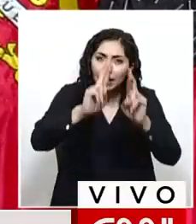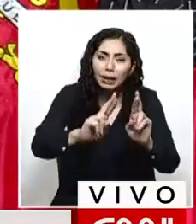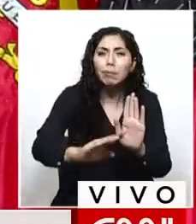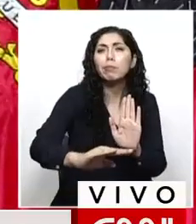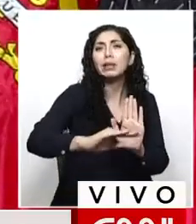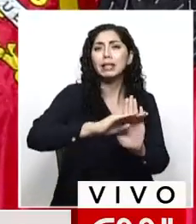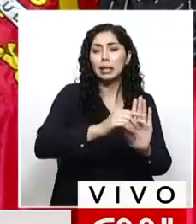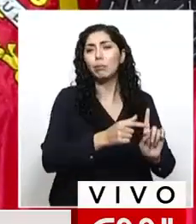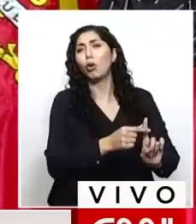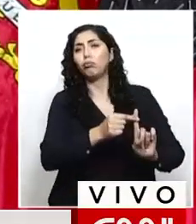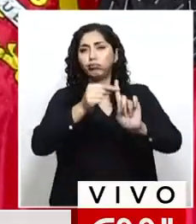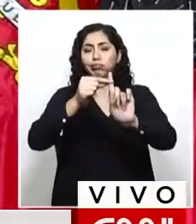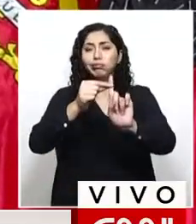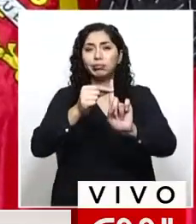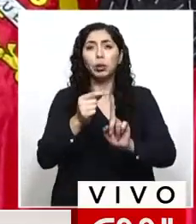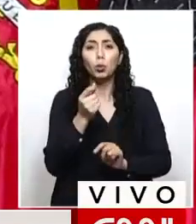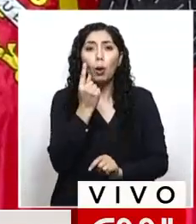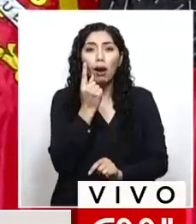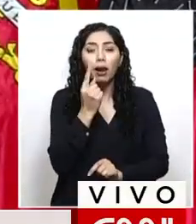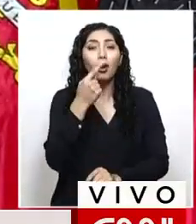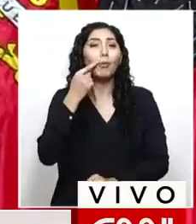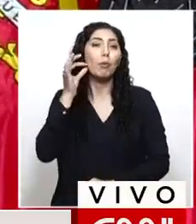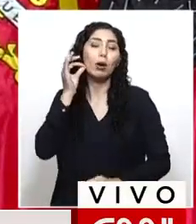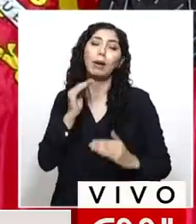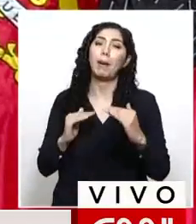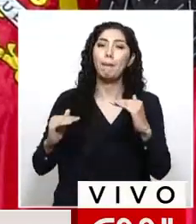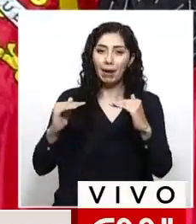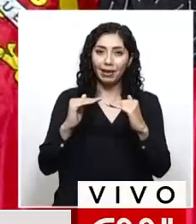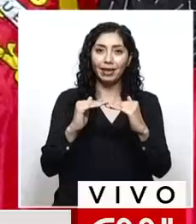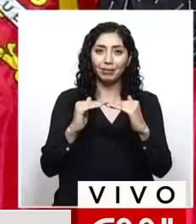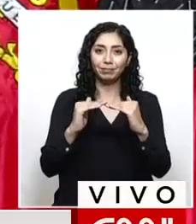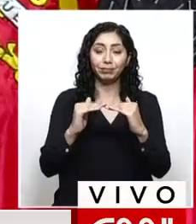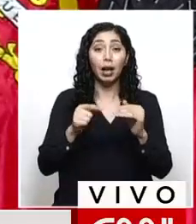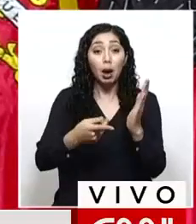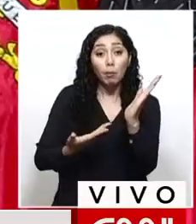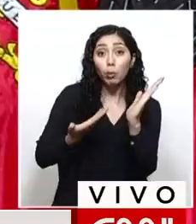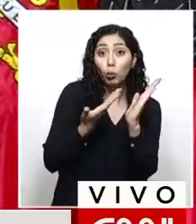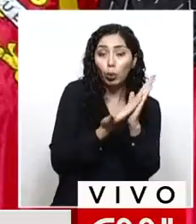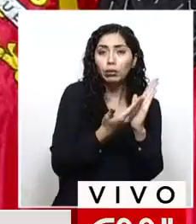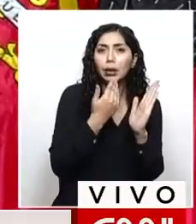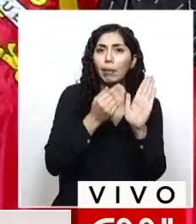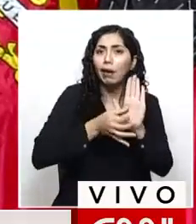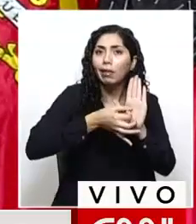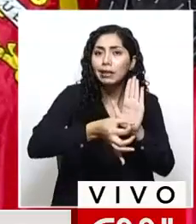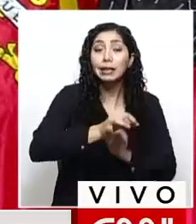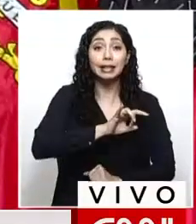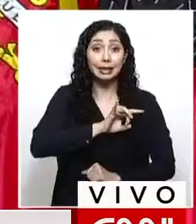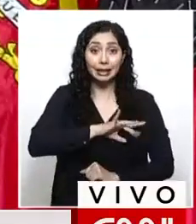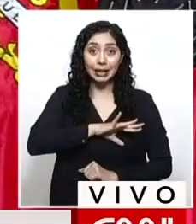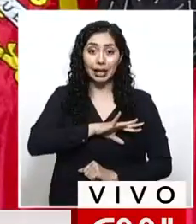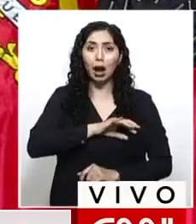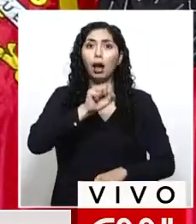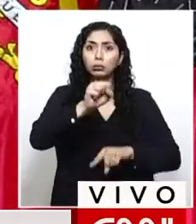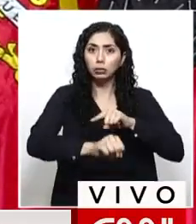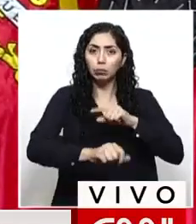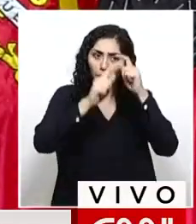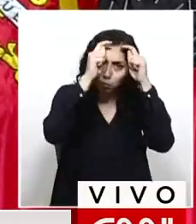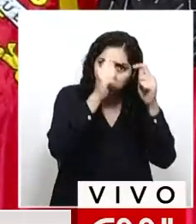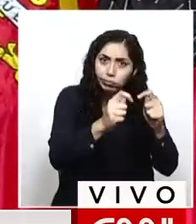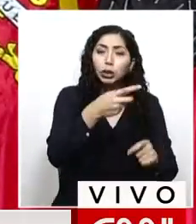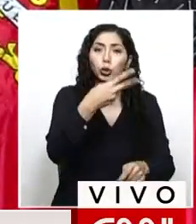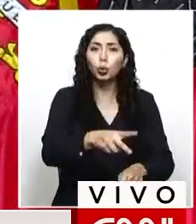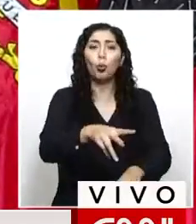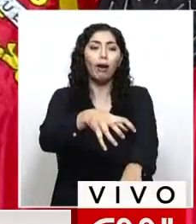esta convención, la paridad. Esta propuesta también habla de un Chile que reconozca sus territorios, en el que las regiones